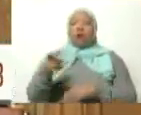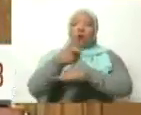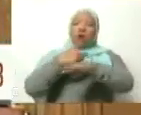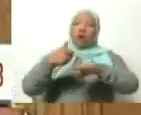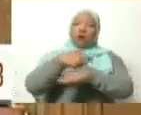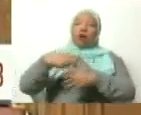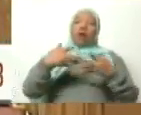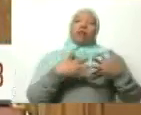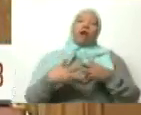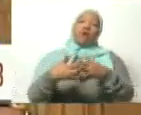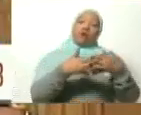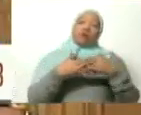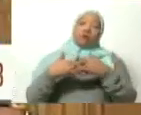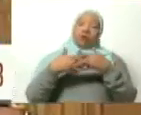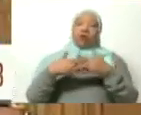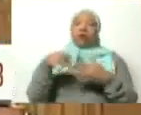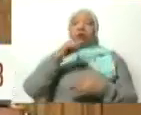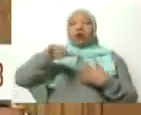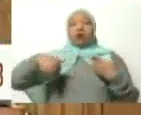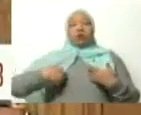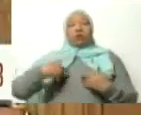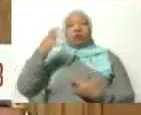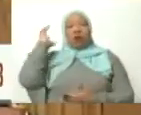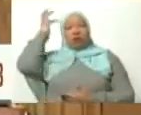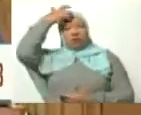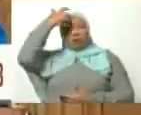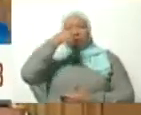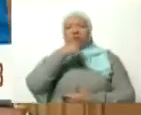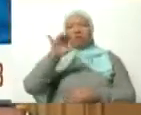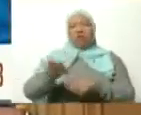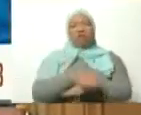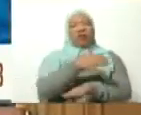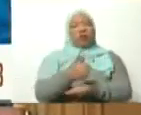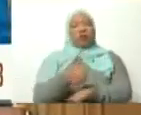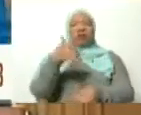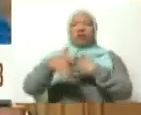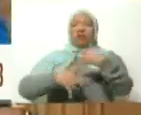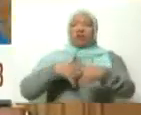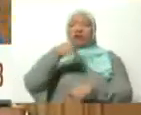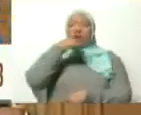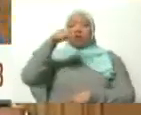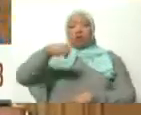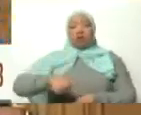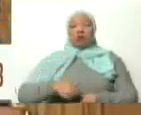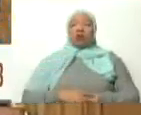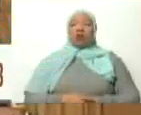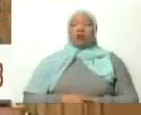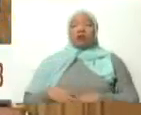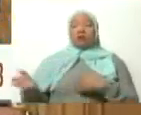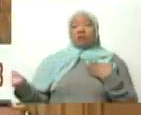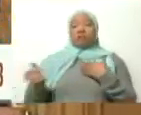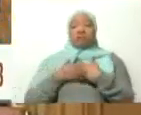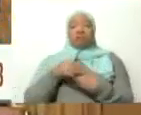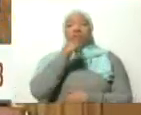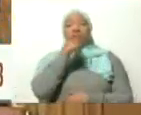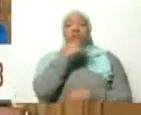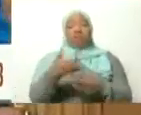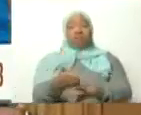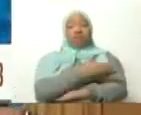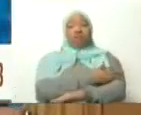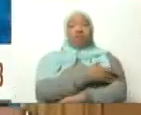de los Estados Unidos, a Donald Trump, que fue el principal artífice de este bloqueo, ante la